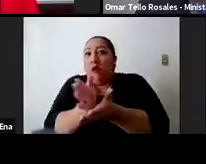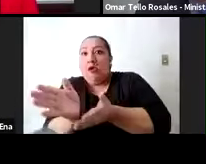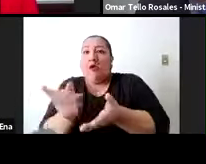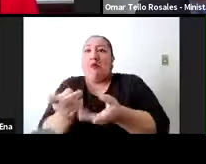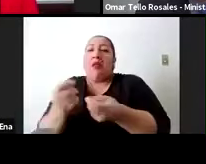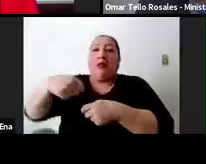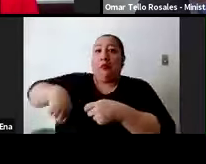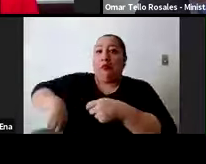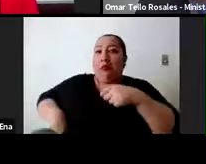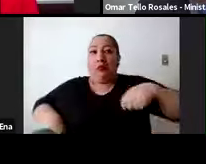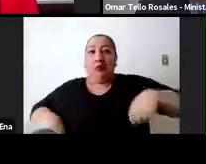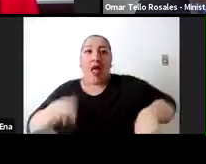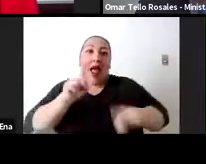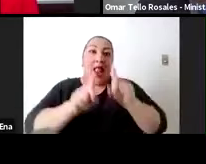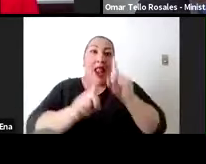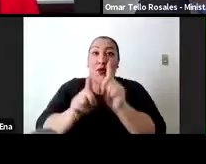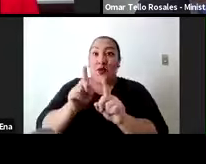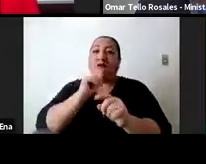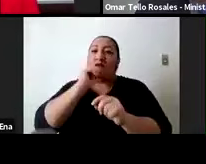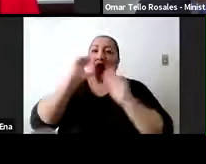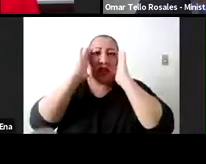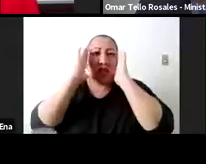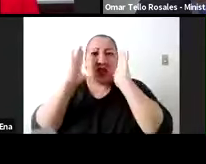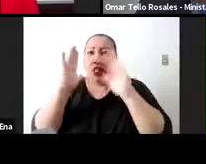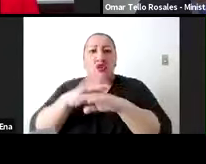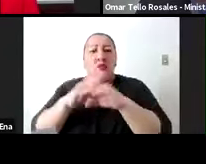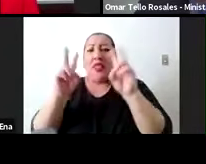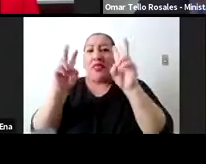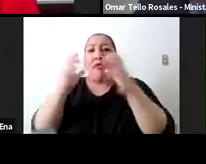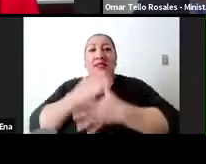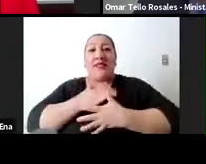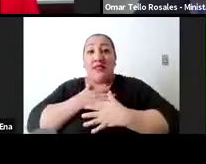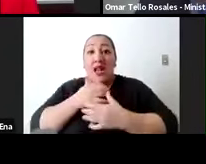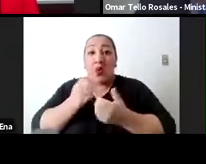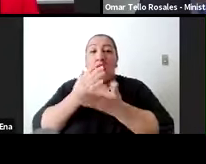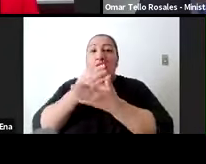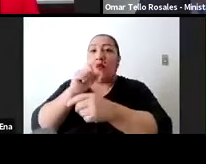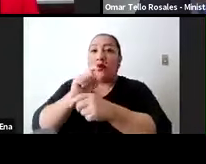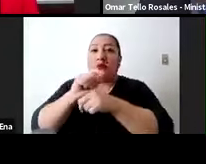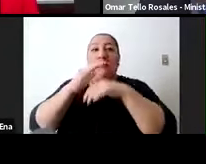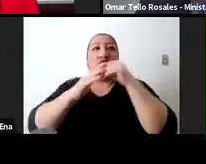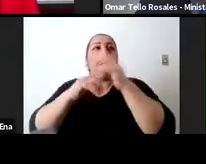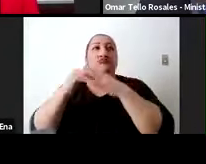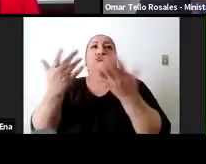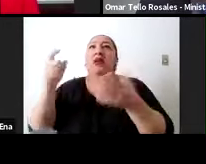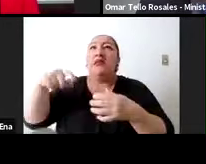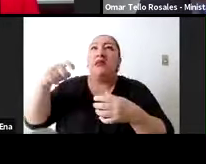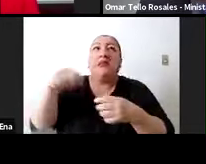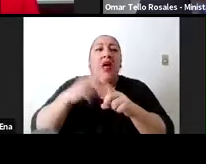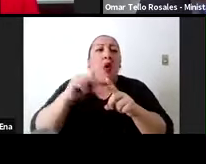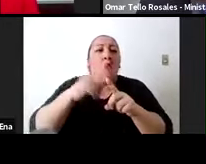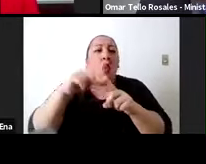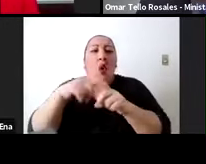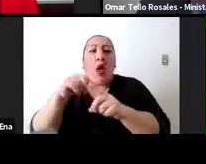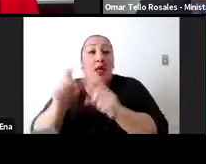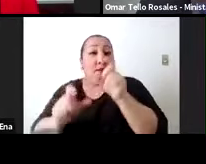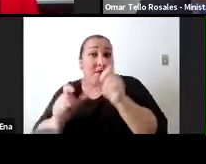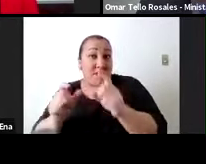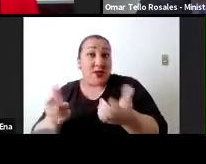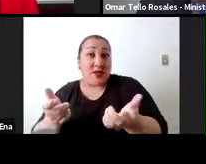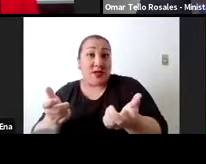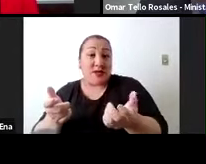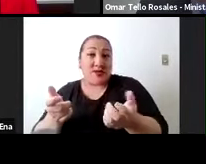a priorizar las atenciones de salud, a la educación, a la infraestructura que necesitan especialmente los sectores